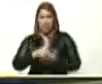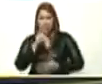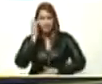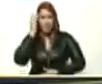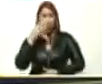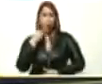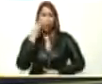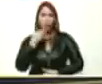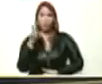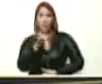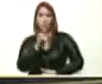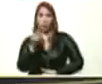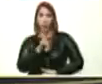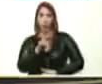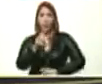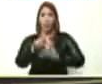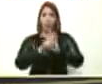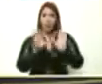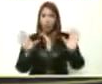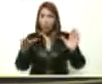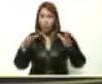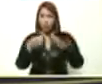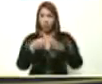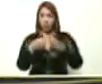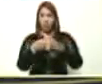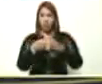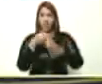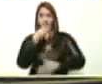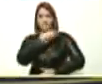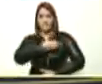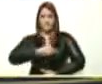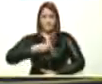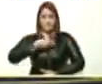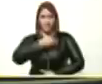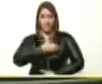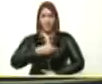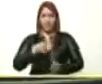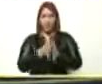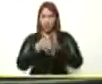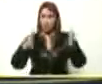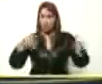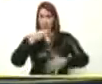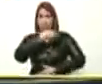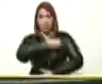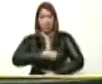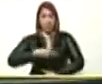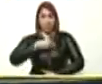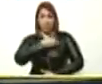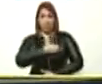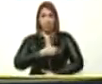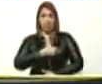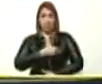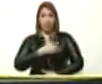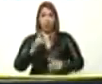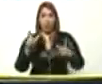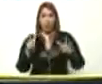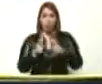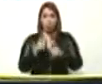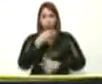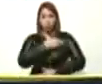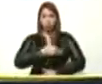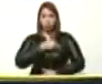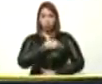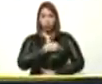venezolana, la ley orgánica, misiones, grandes misiones, y micromisiones, que